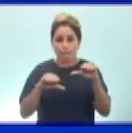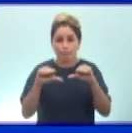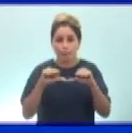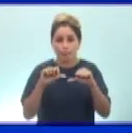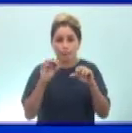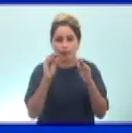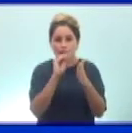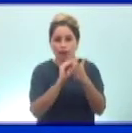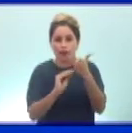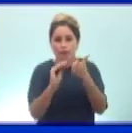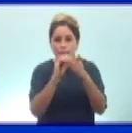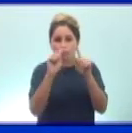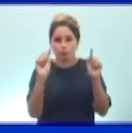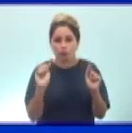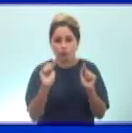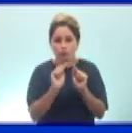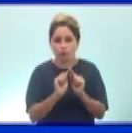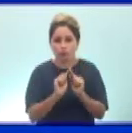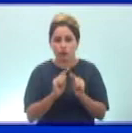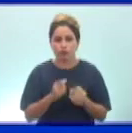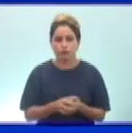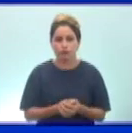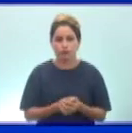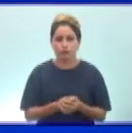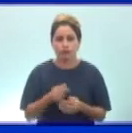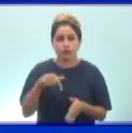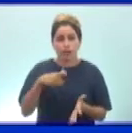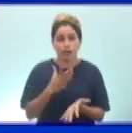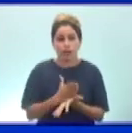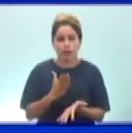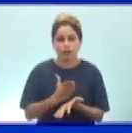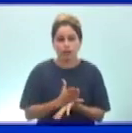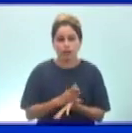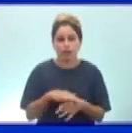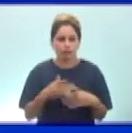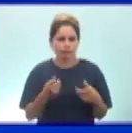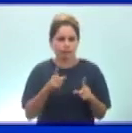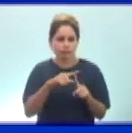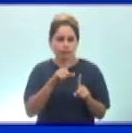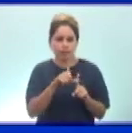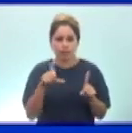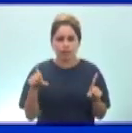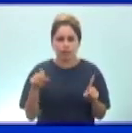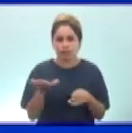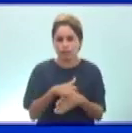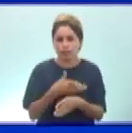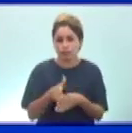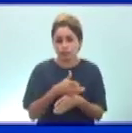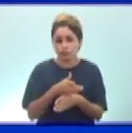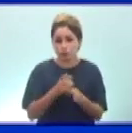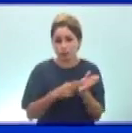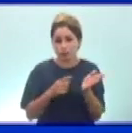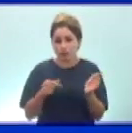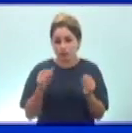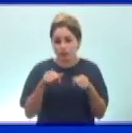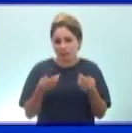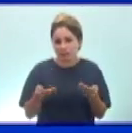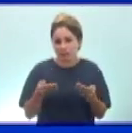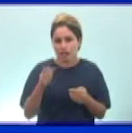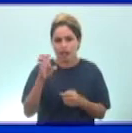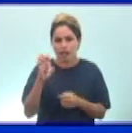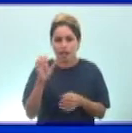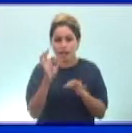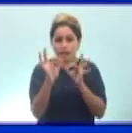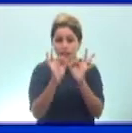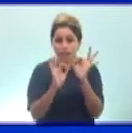en dicha tabla periódica. En la clase de hoy trataremos como tema distribución electrónica de los electrones en el